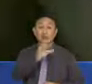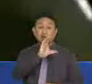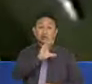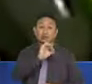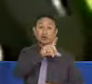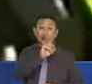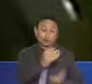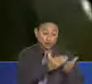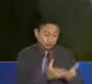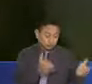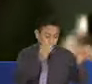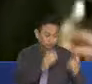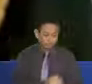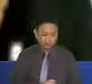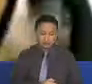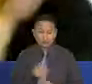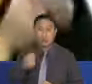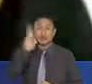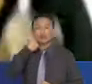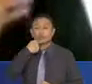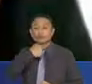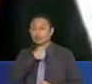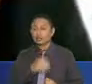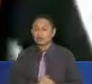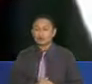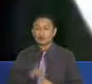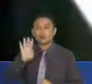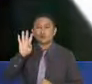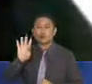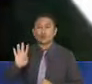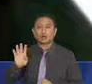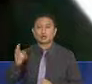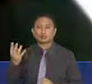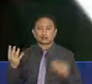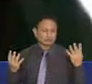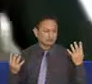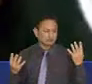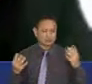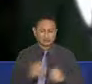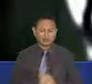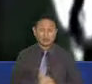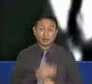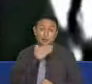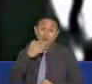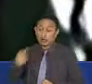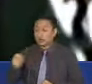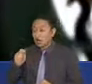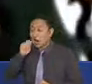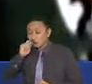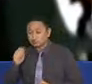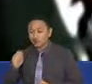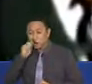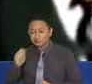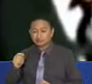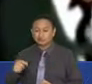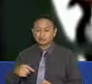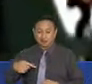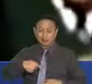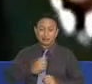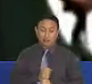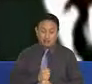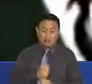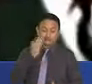reales y una hoja de afeitarse media usada Vamos a tener que comer los Ecuatorianos hojas de afeitarse para